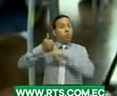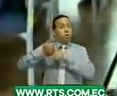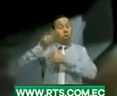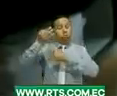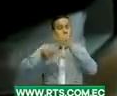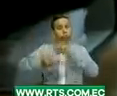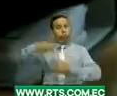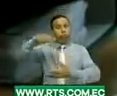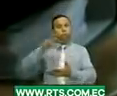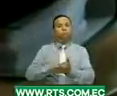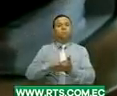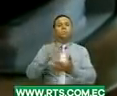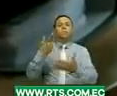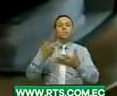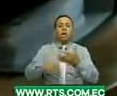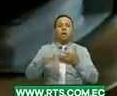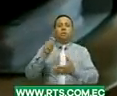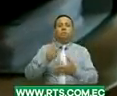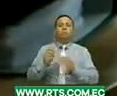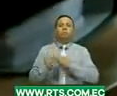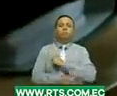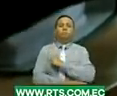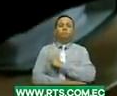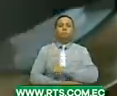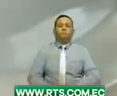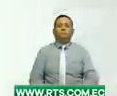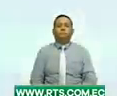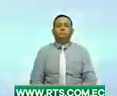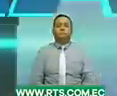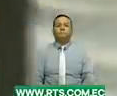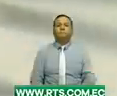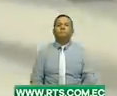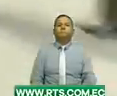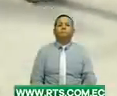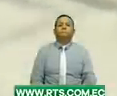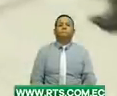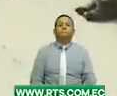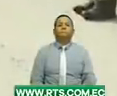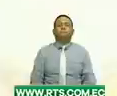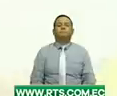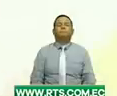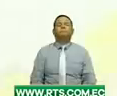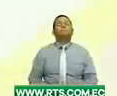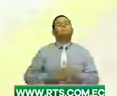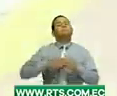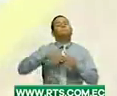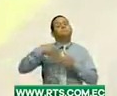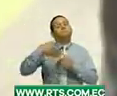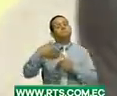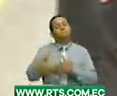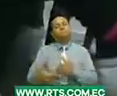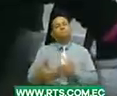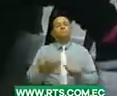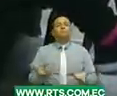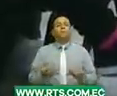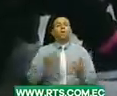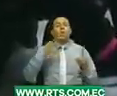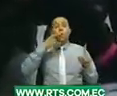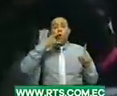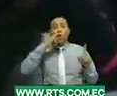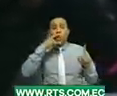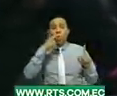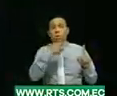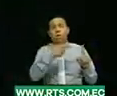informó Héctor Romero. Y más adelante, menor que lucha contra